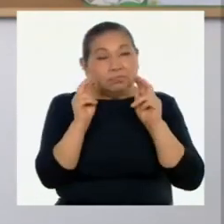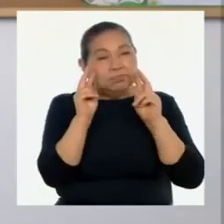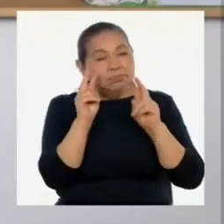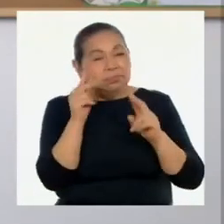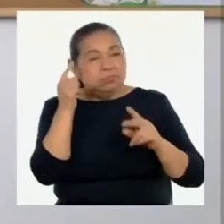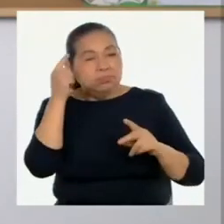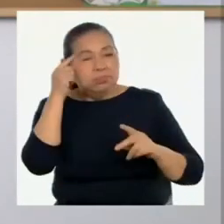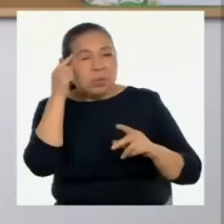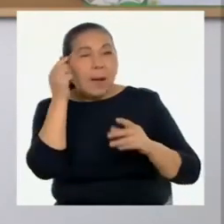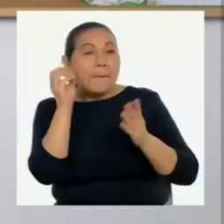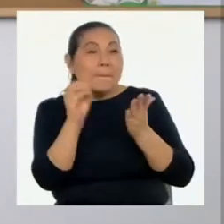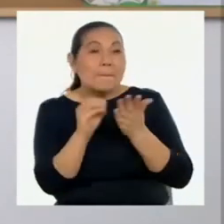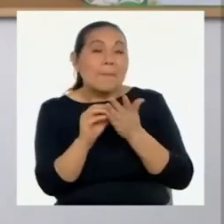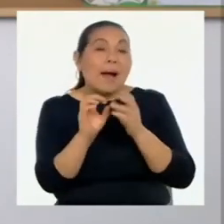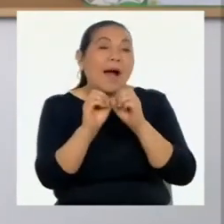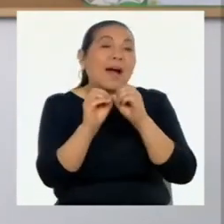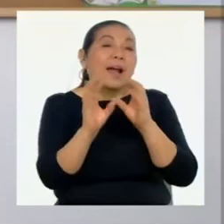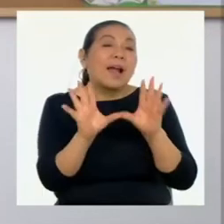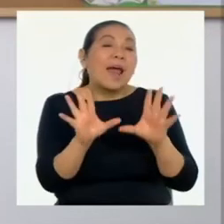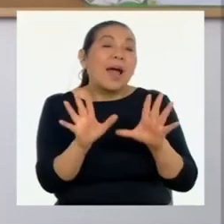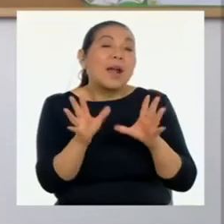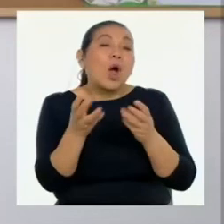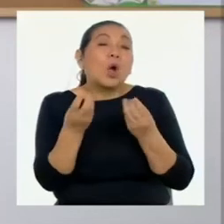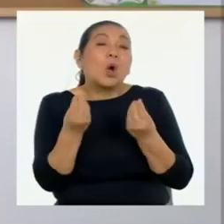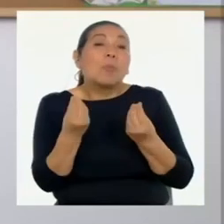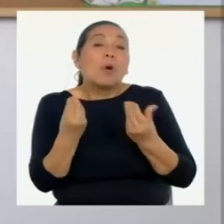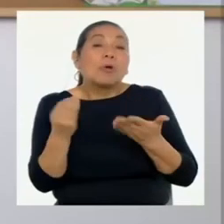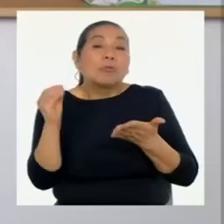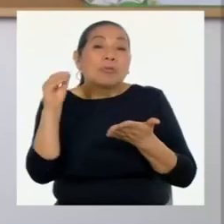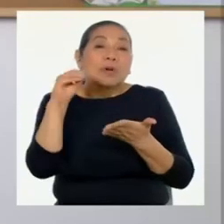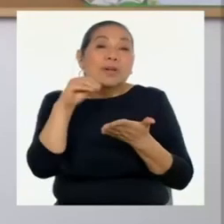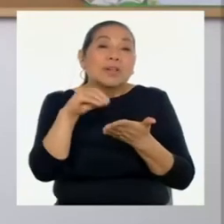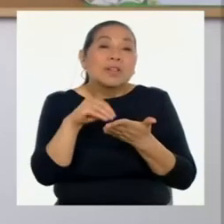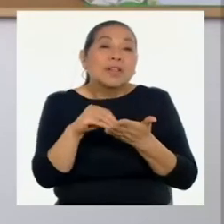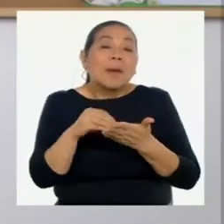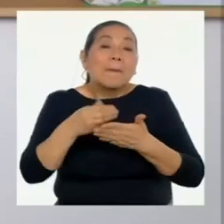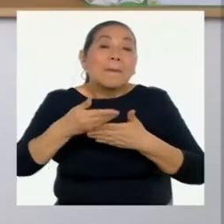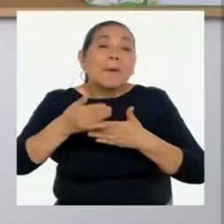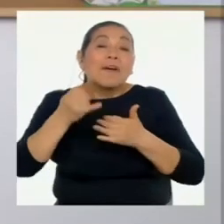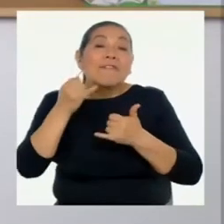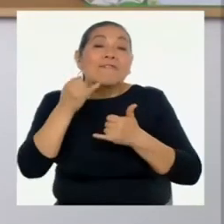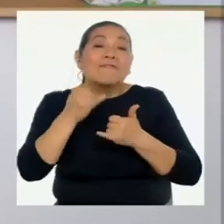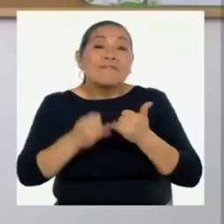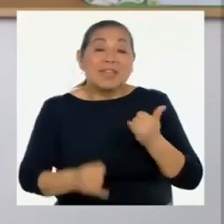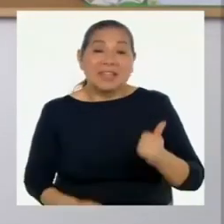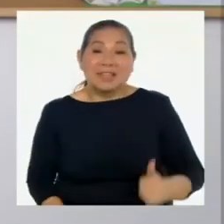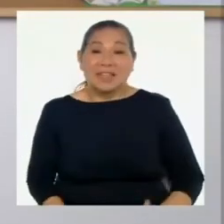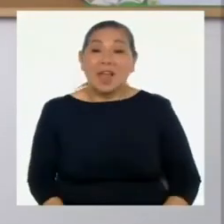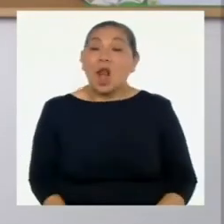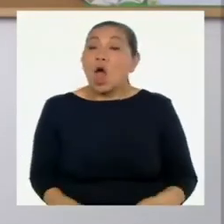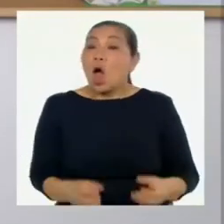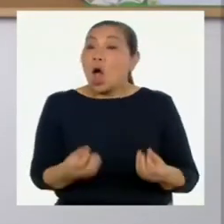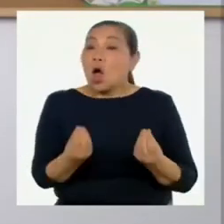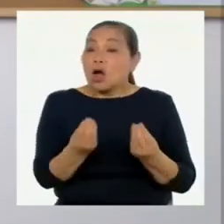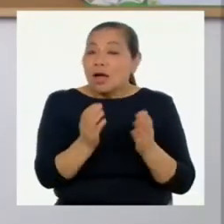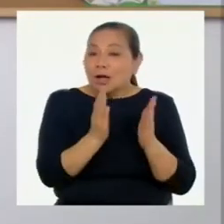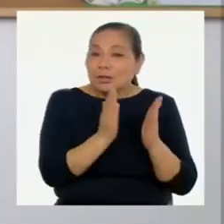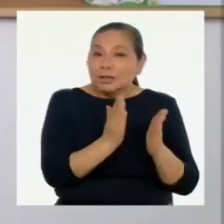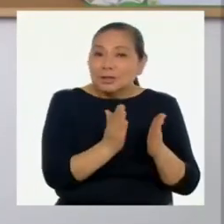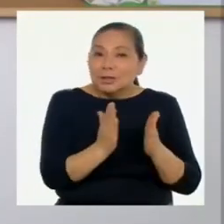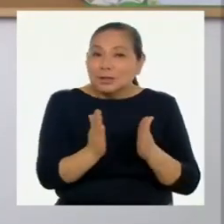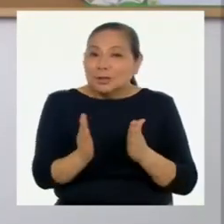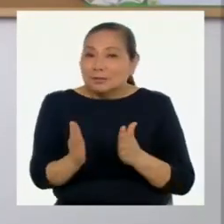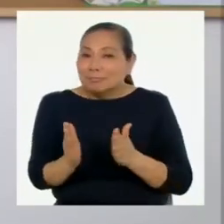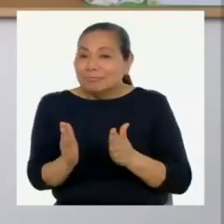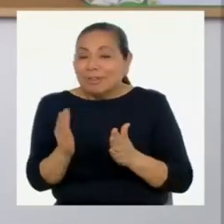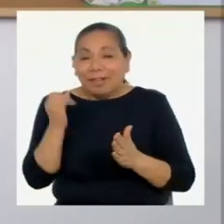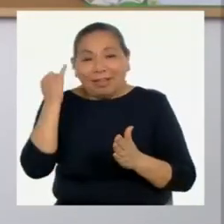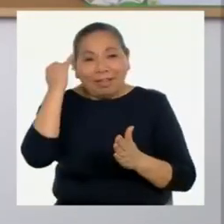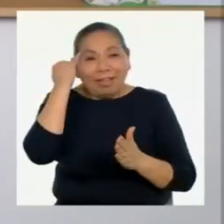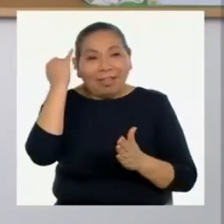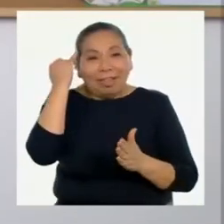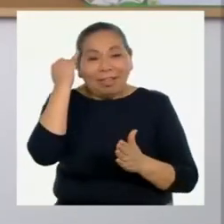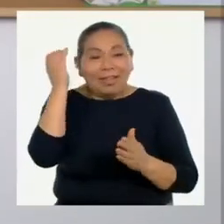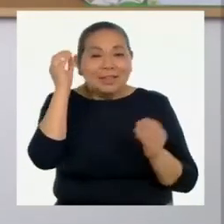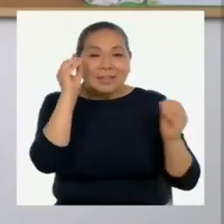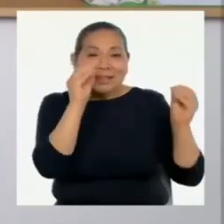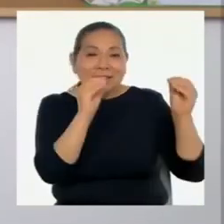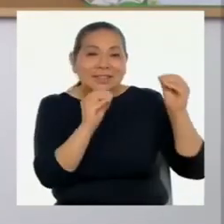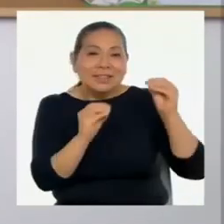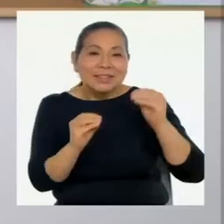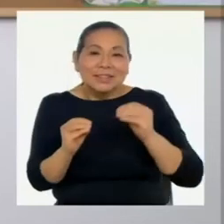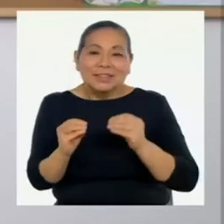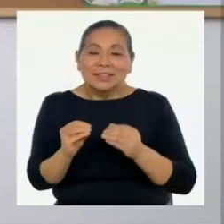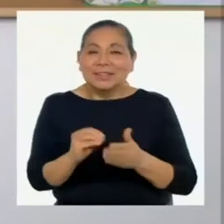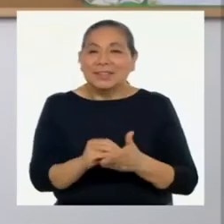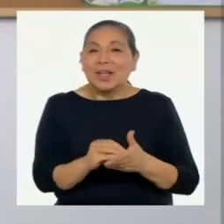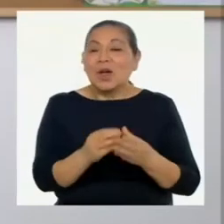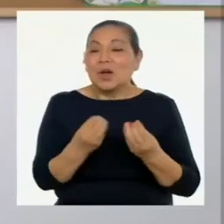una visión más clara de cómo debería quedar nuestro producto final y cómo organizar nuestras ideas y